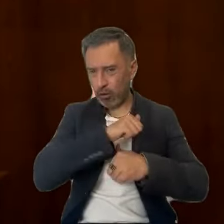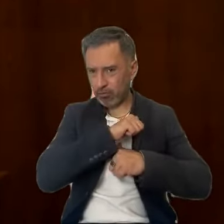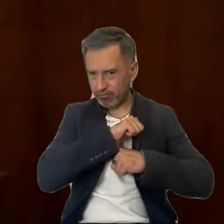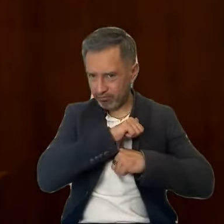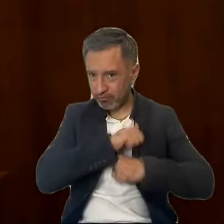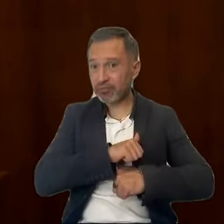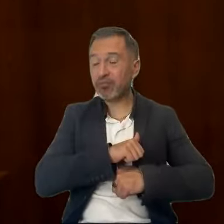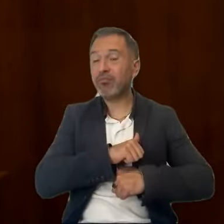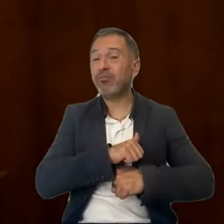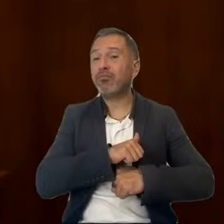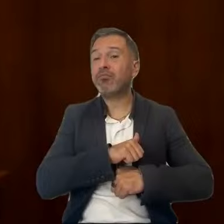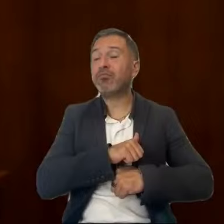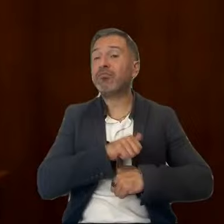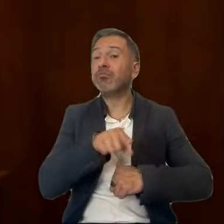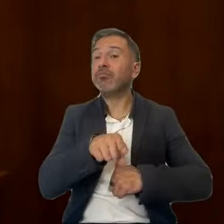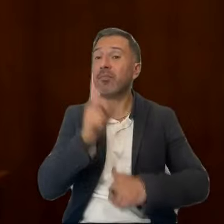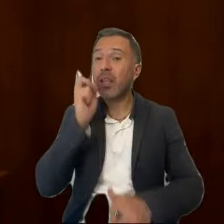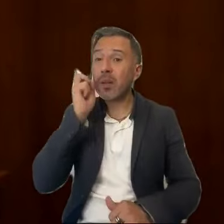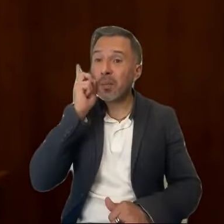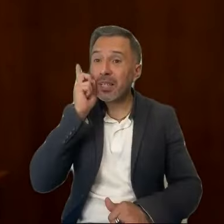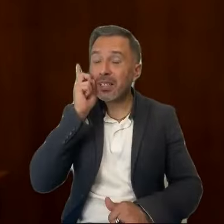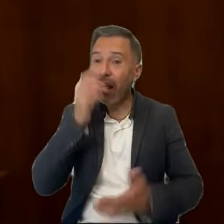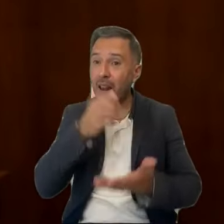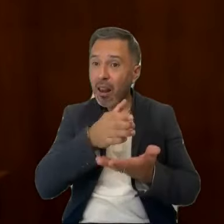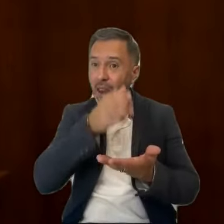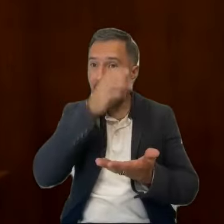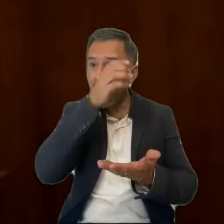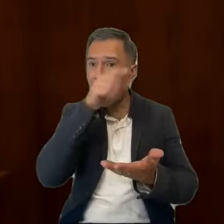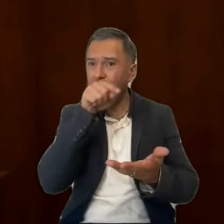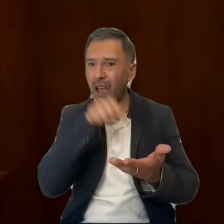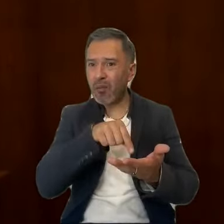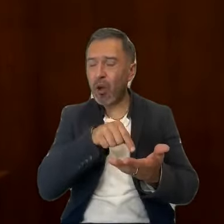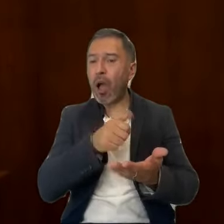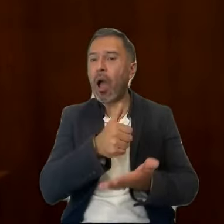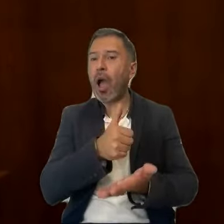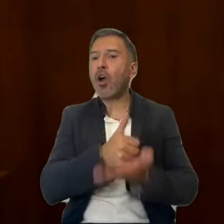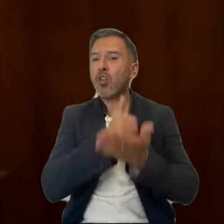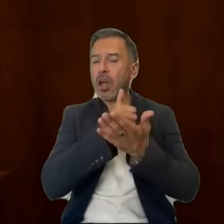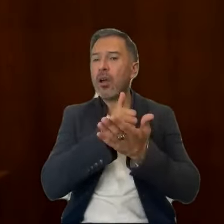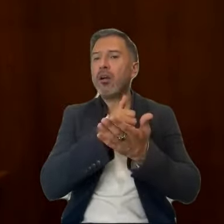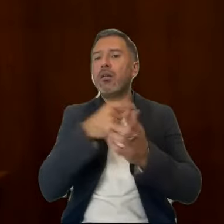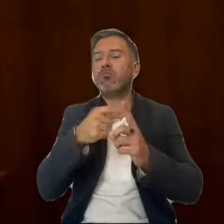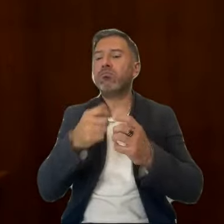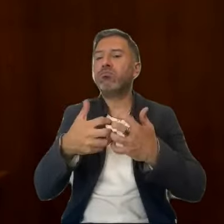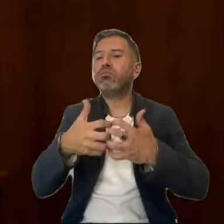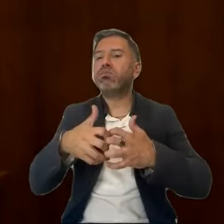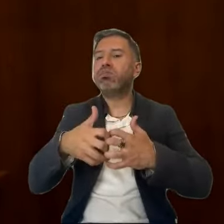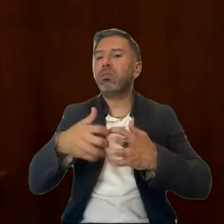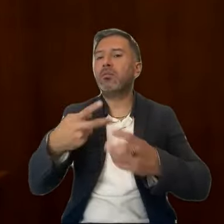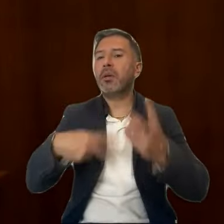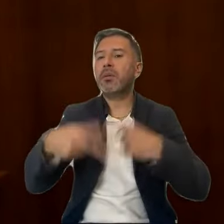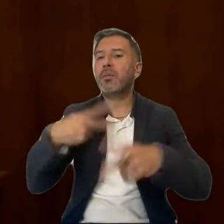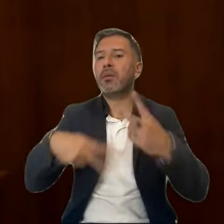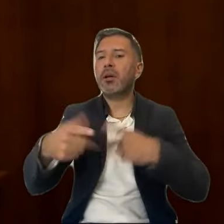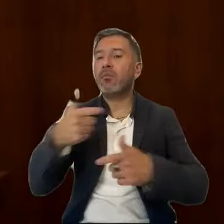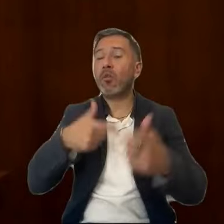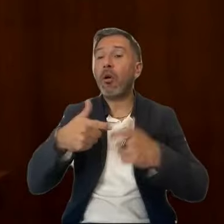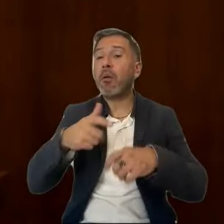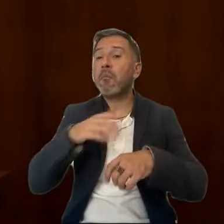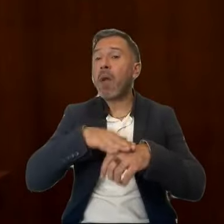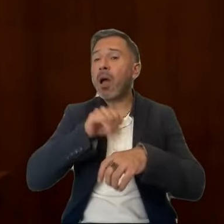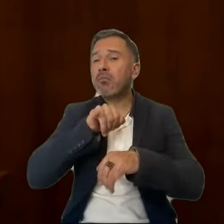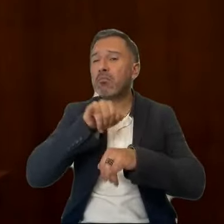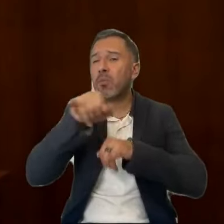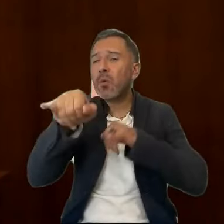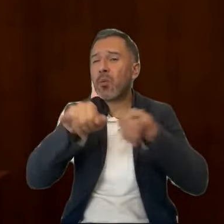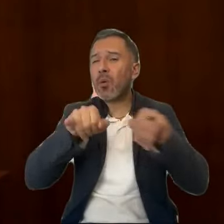esta bebida se ha convertido en motor de desarrollo económico, especialmente en zonas marginadas, ya